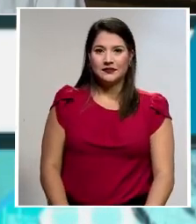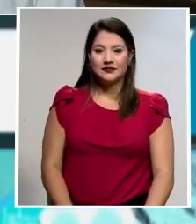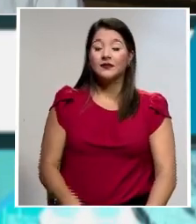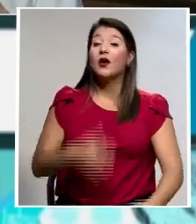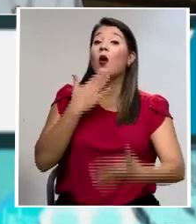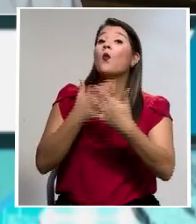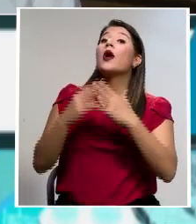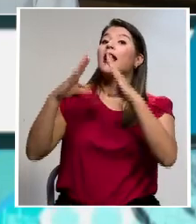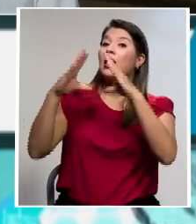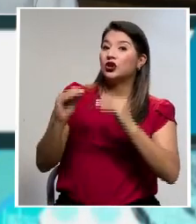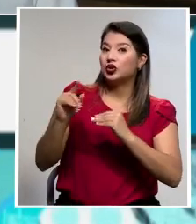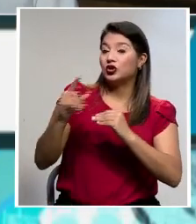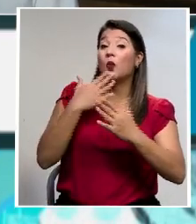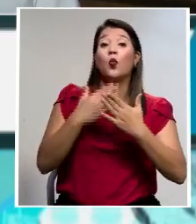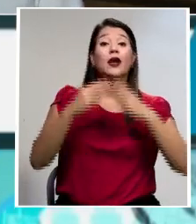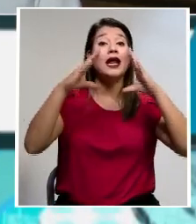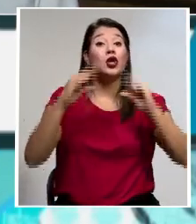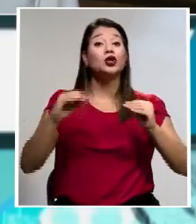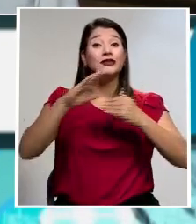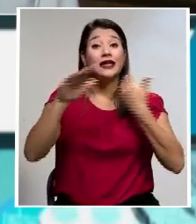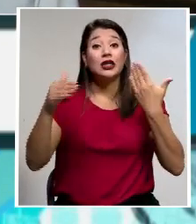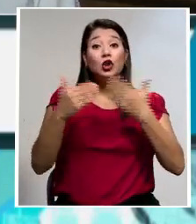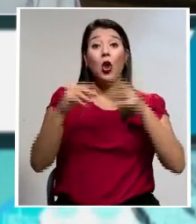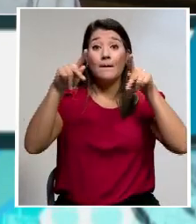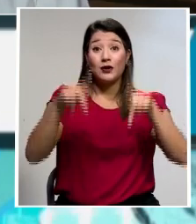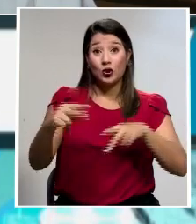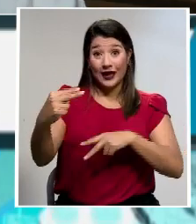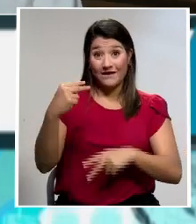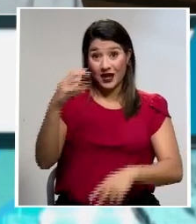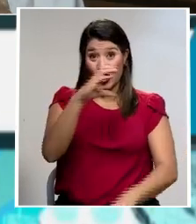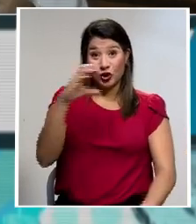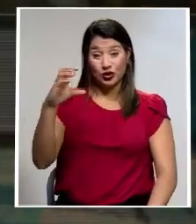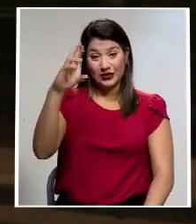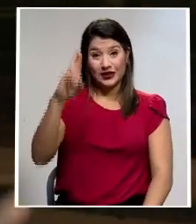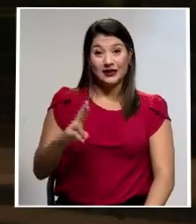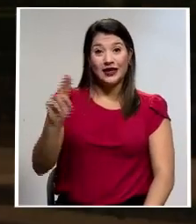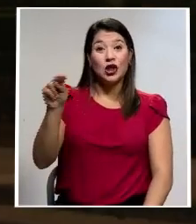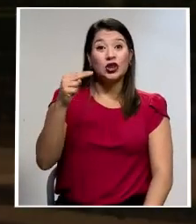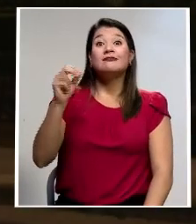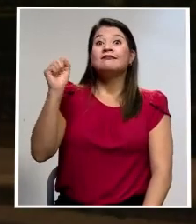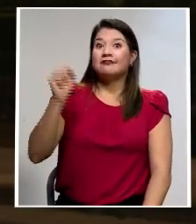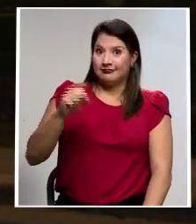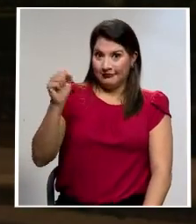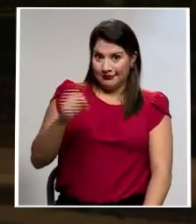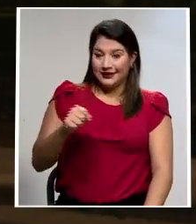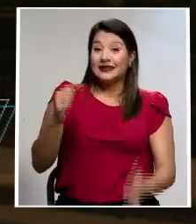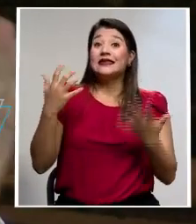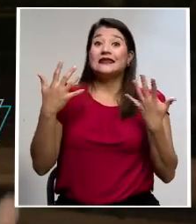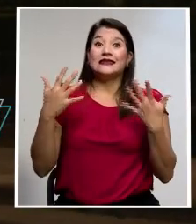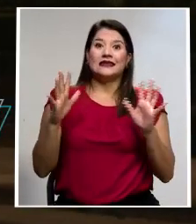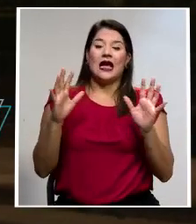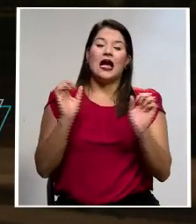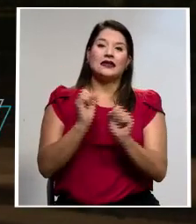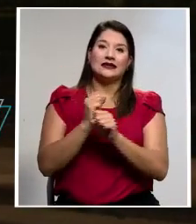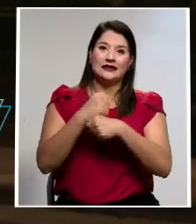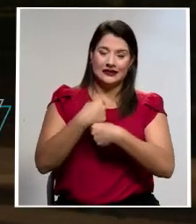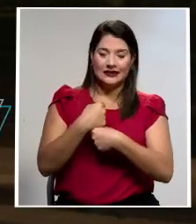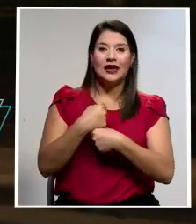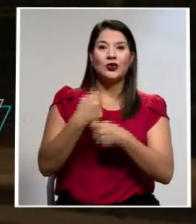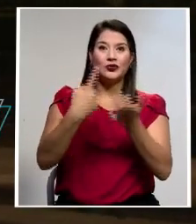Buenas noches, Ernesto, y buenas noches a todos los que nos siguen a través de Costa Rica Noticias. Así es, por fin se dio lo que el gobierno